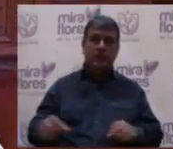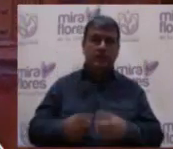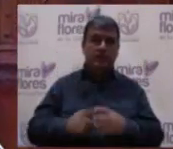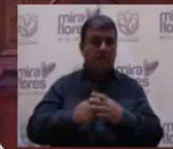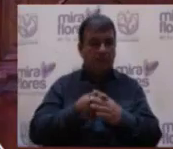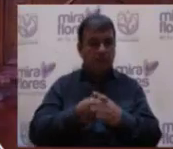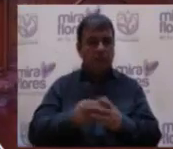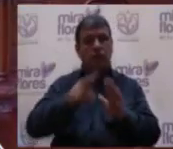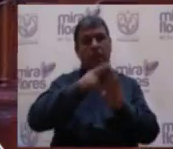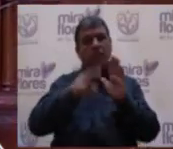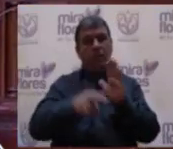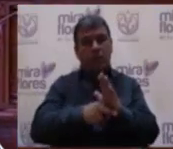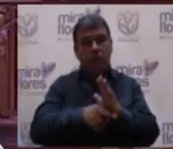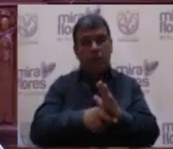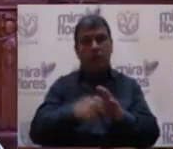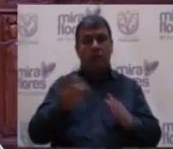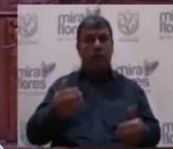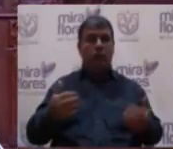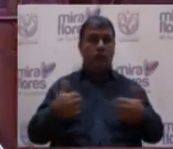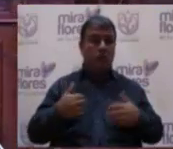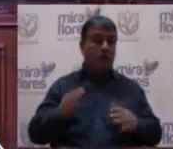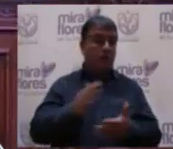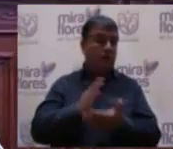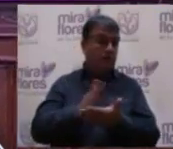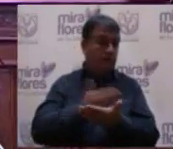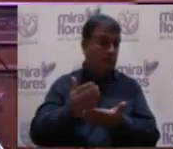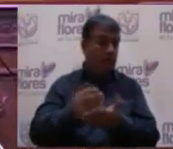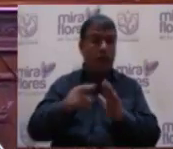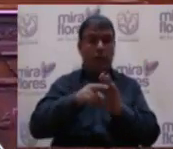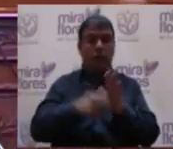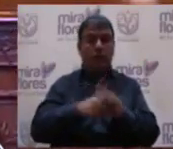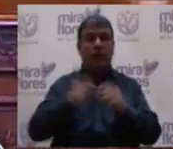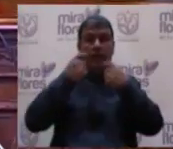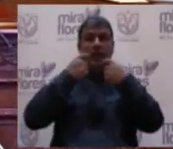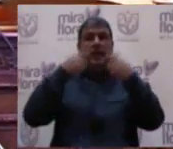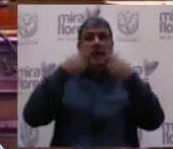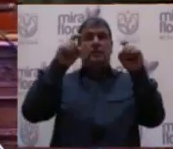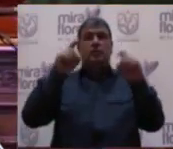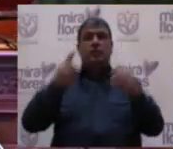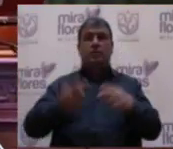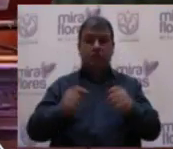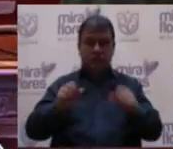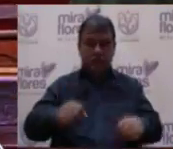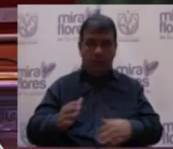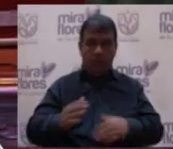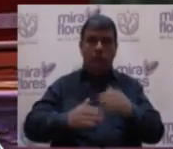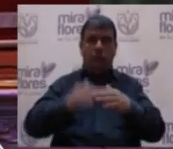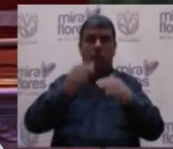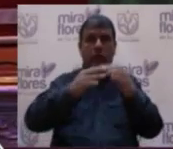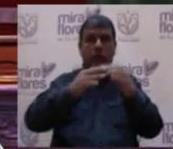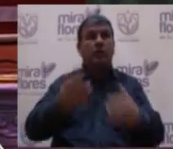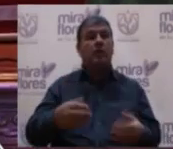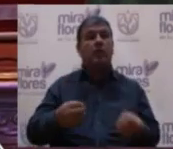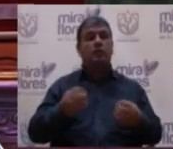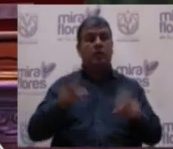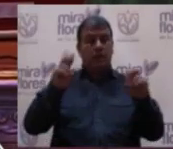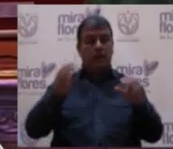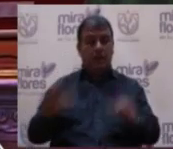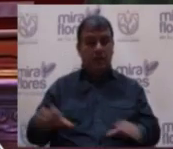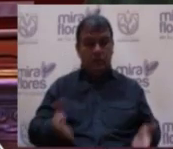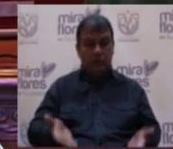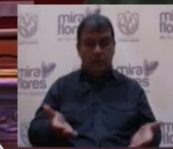una norma o por no tener una norma. El éxito se construye, y ese es un tema que nosotros estamos